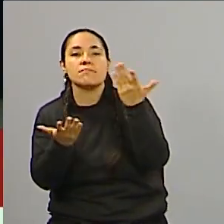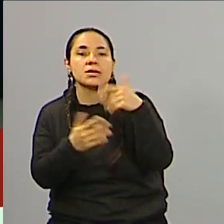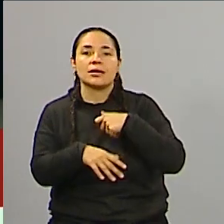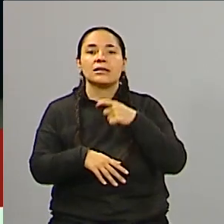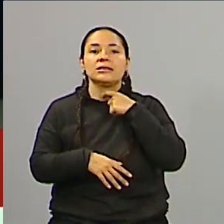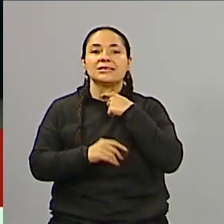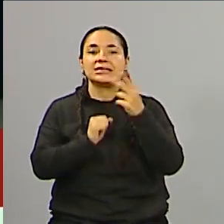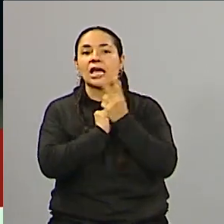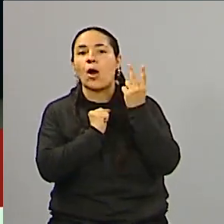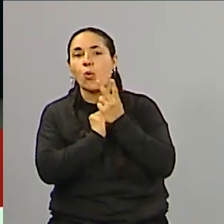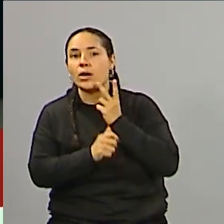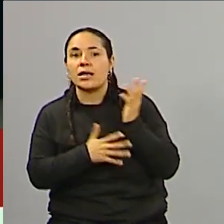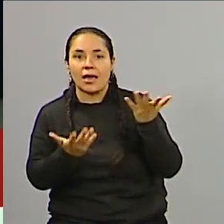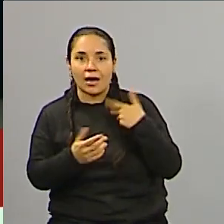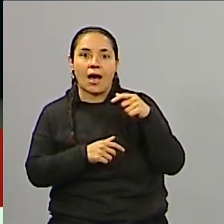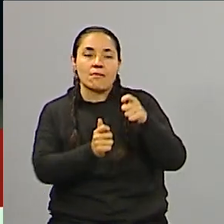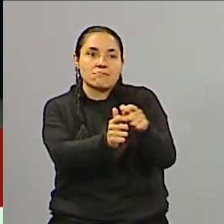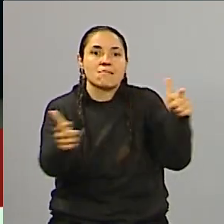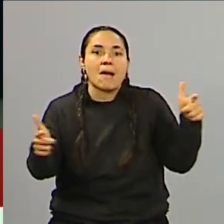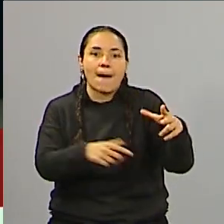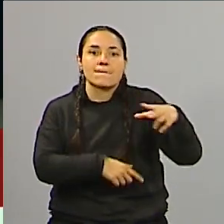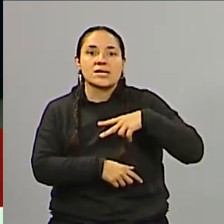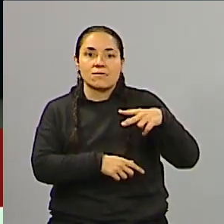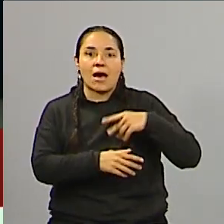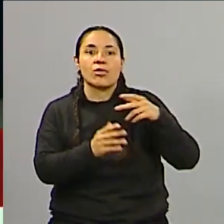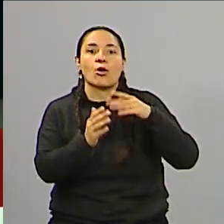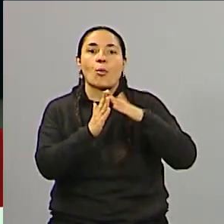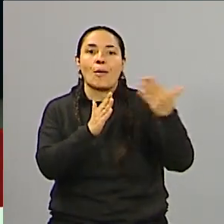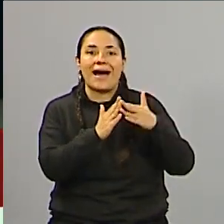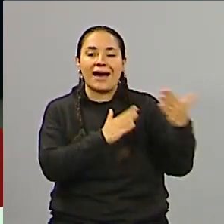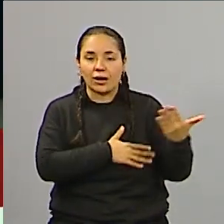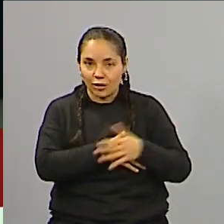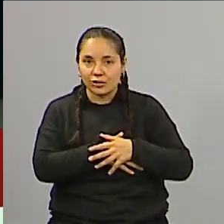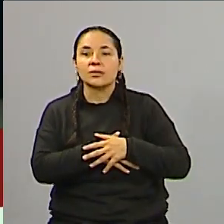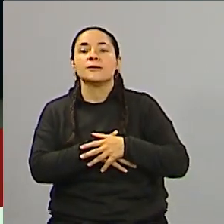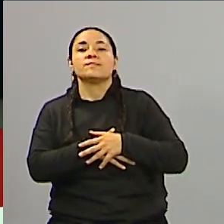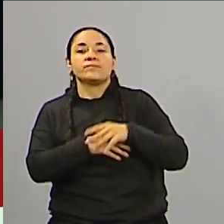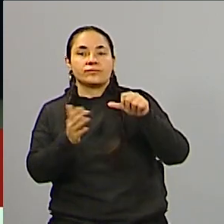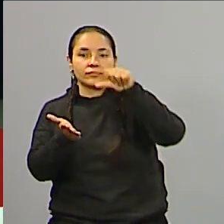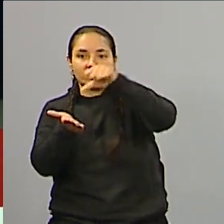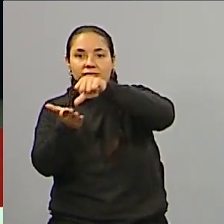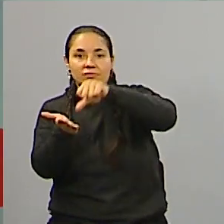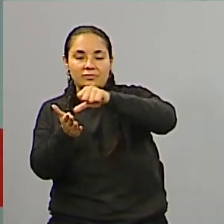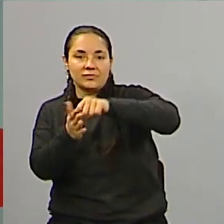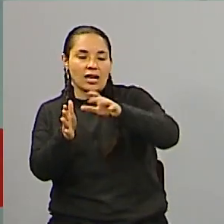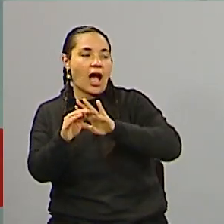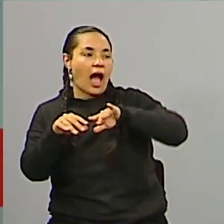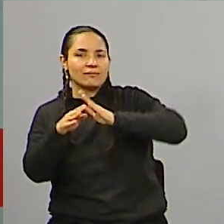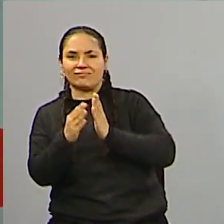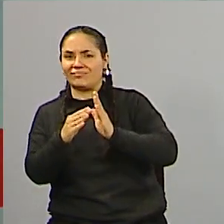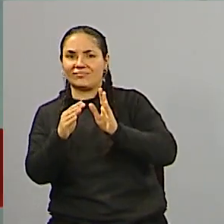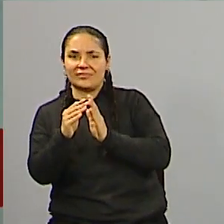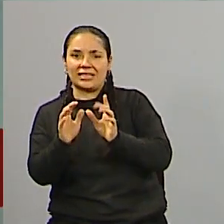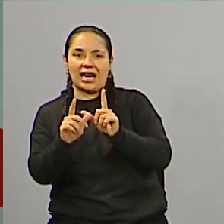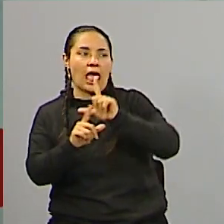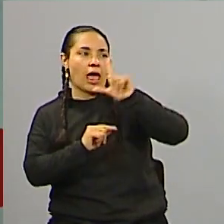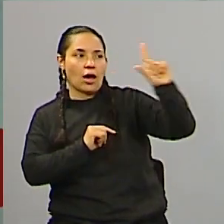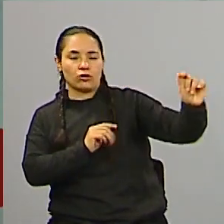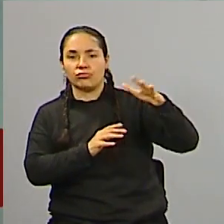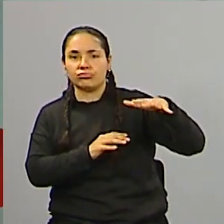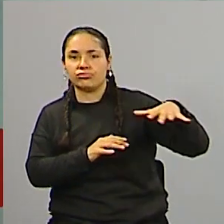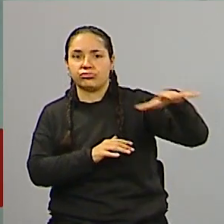transitado estos distintos tramos en la política. ¿Por qué la decisión de pronto de acompañar a Luis Petri o